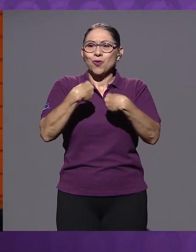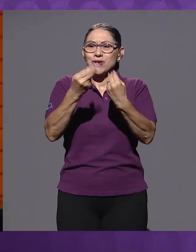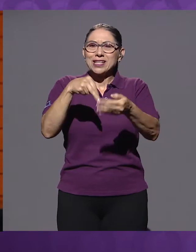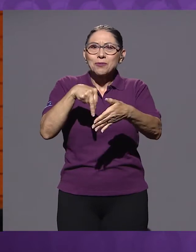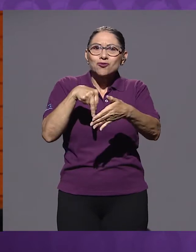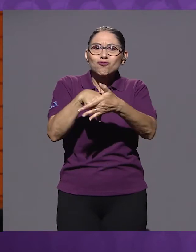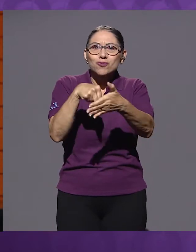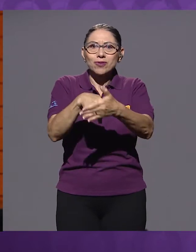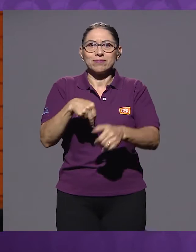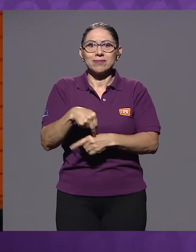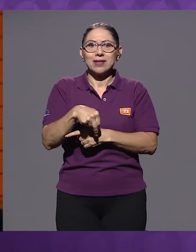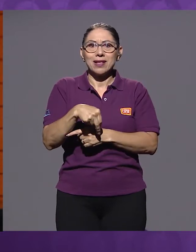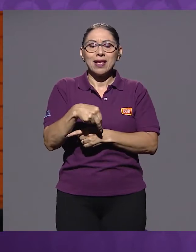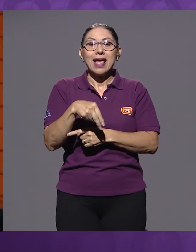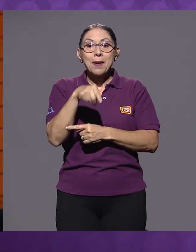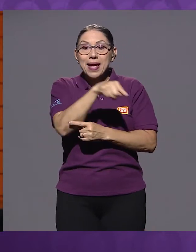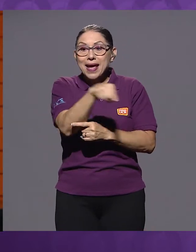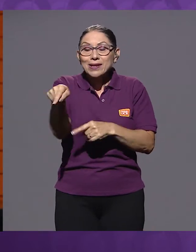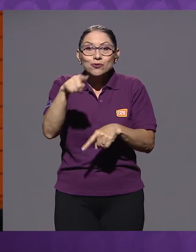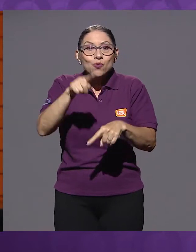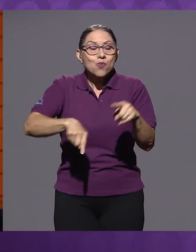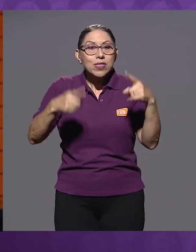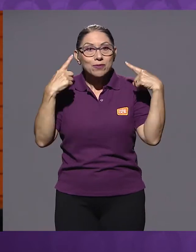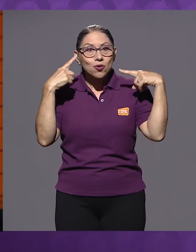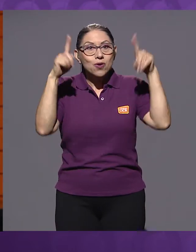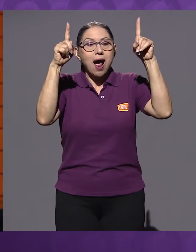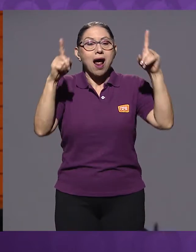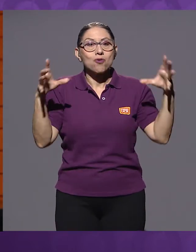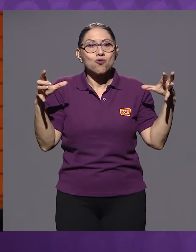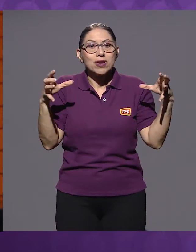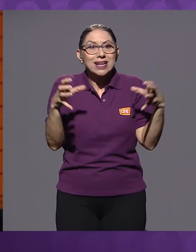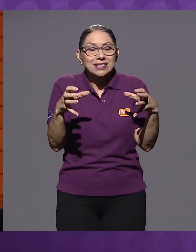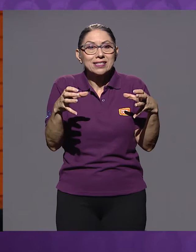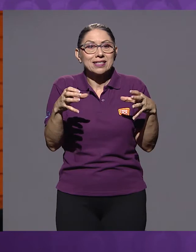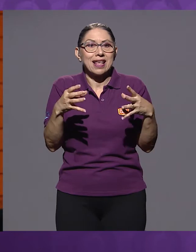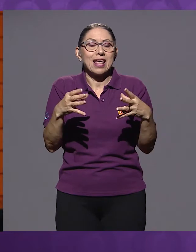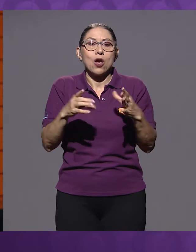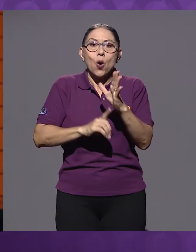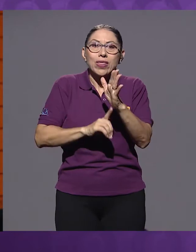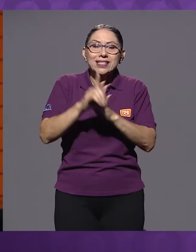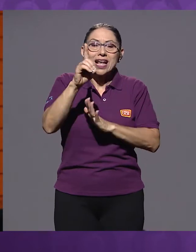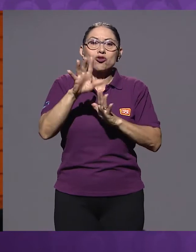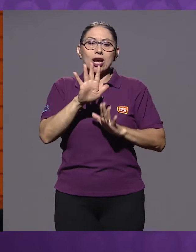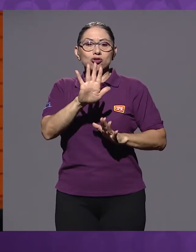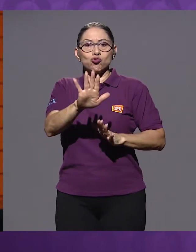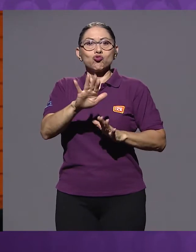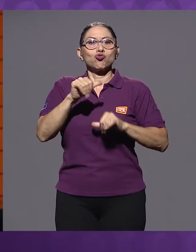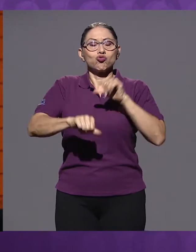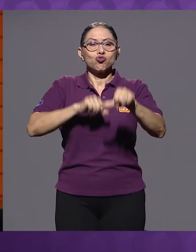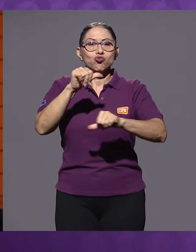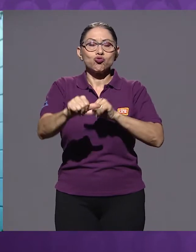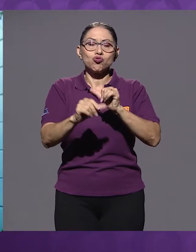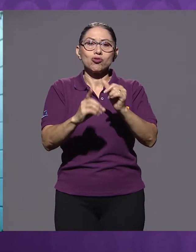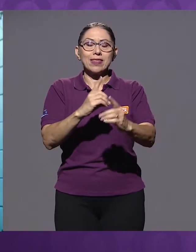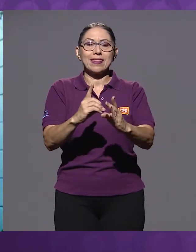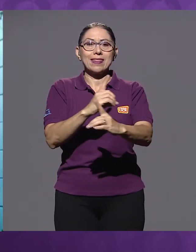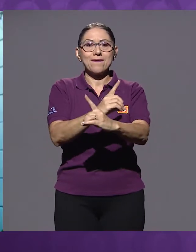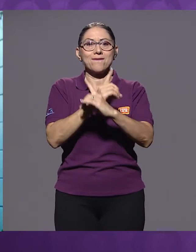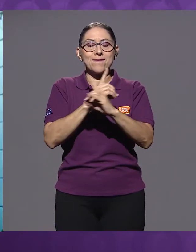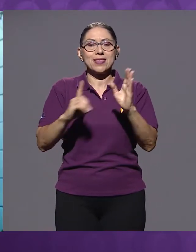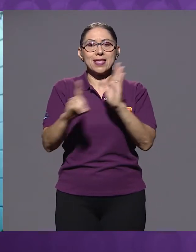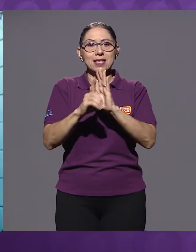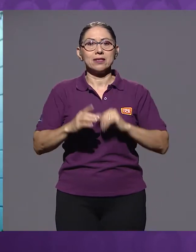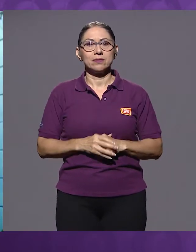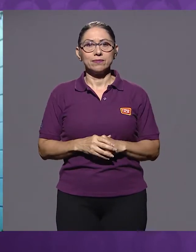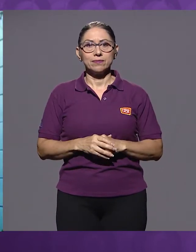ellos logren unirse y desarrollarse sus espacios para la defensa de sus derechos. Ha